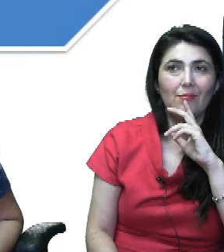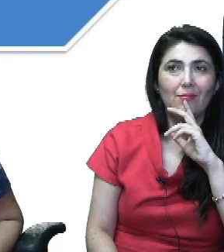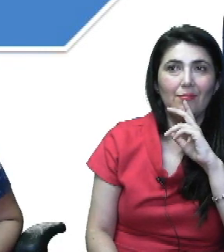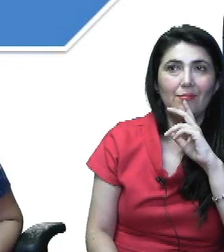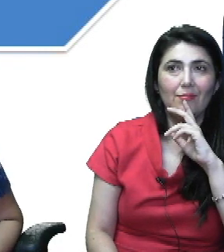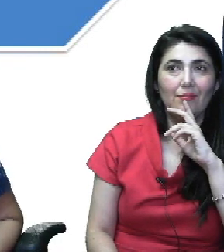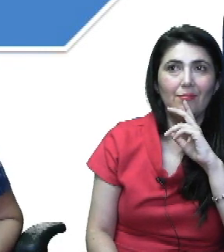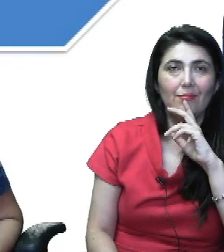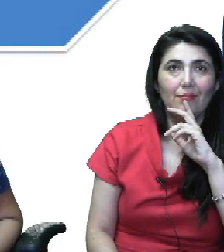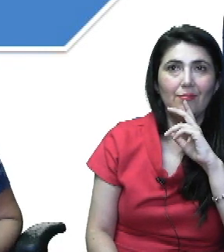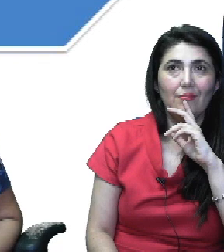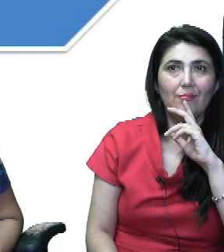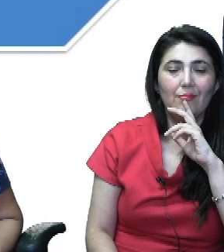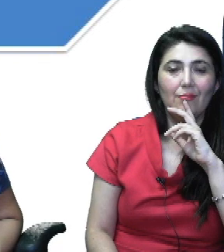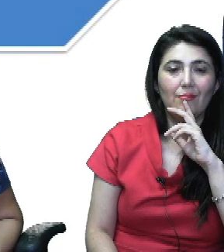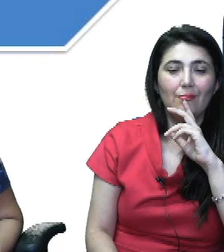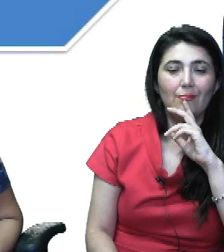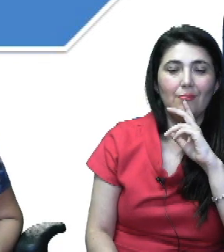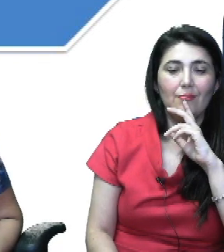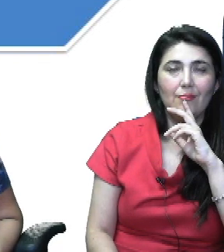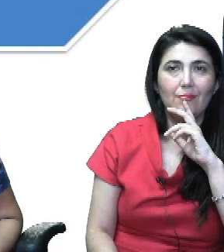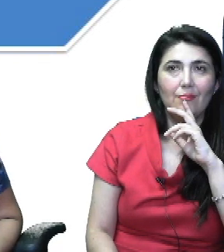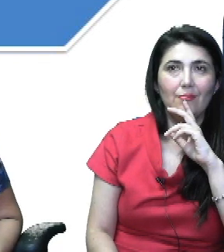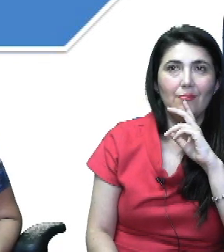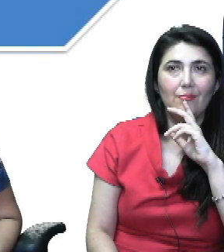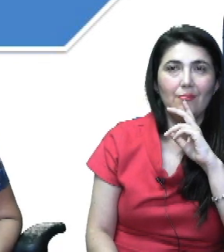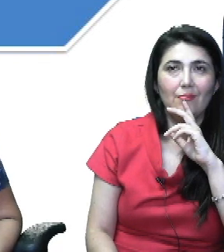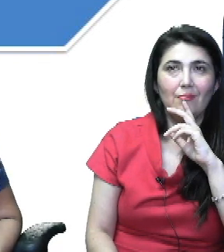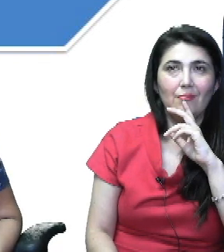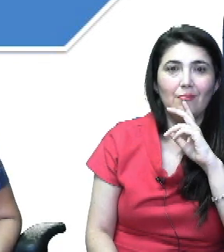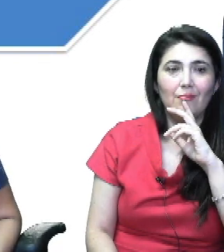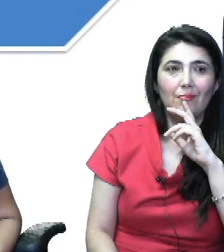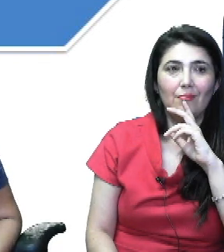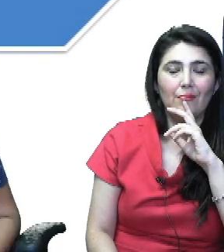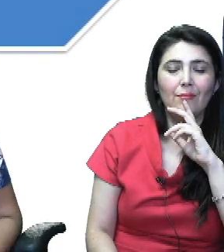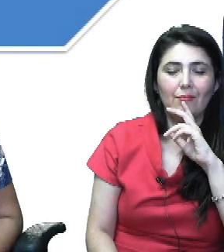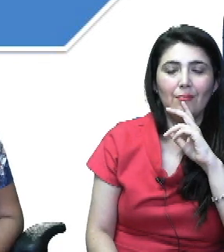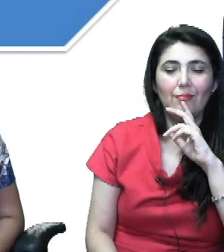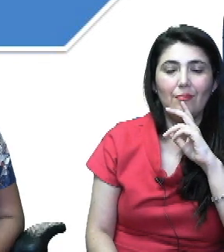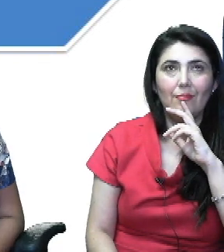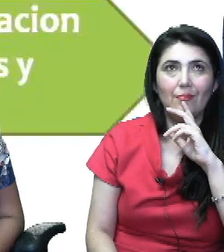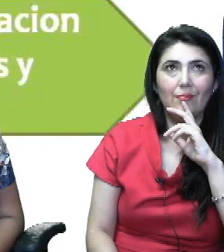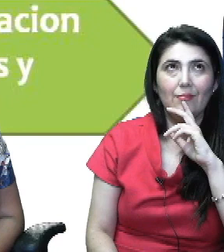del sufrimiento, ¿ya? Y por lo tanto también en base a eso vamos a diseñar intervenciones.